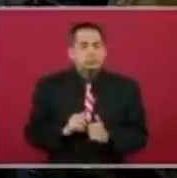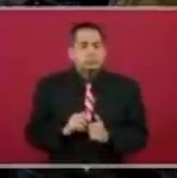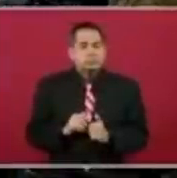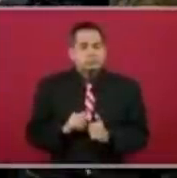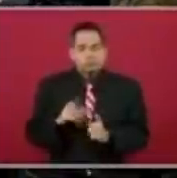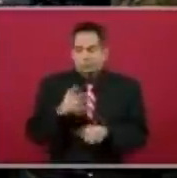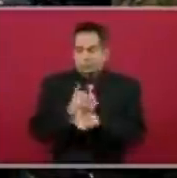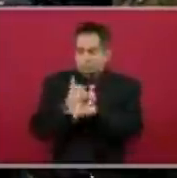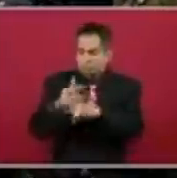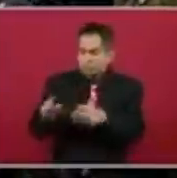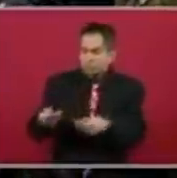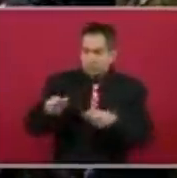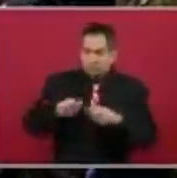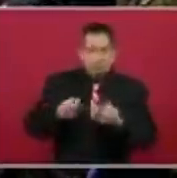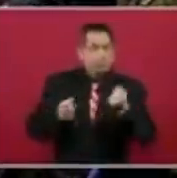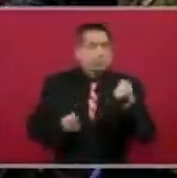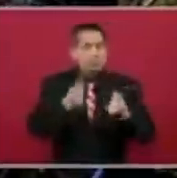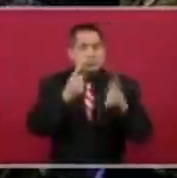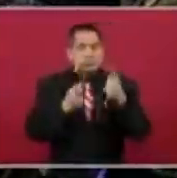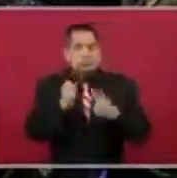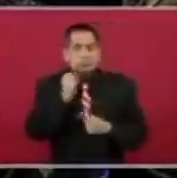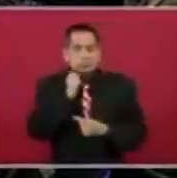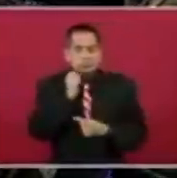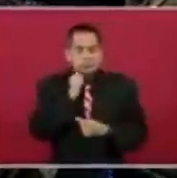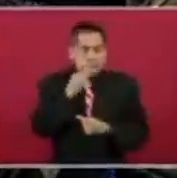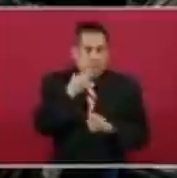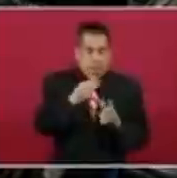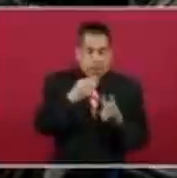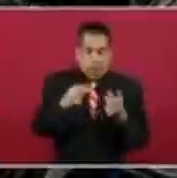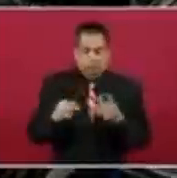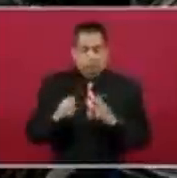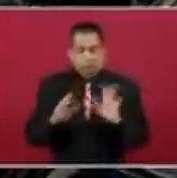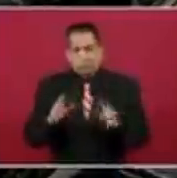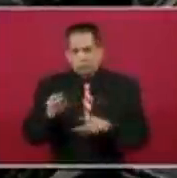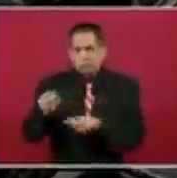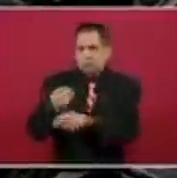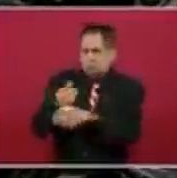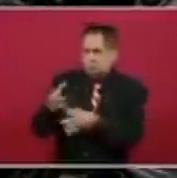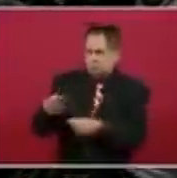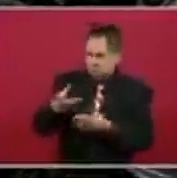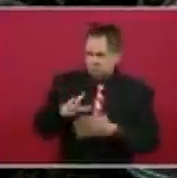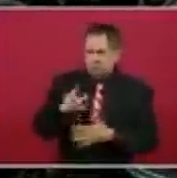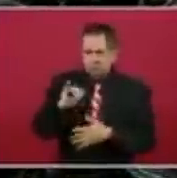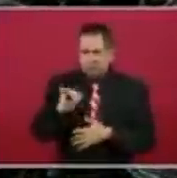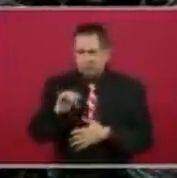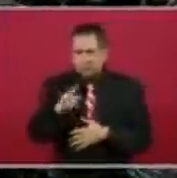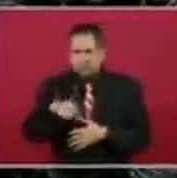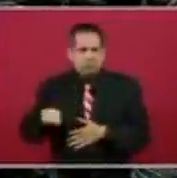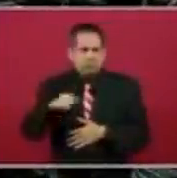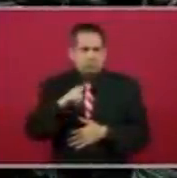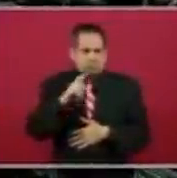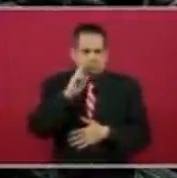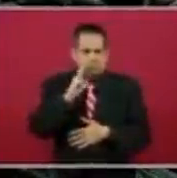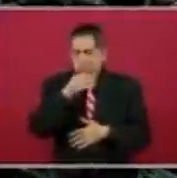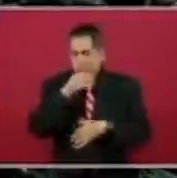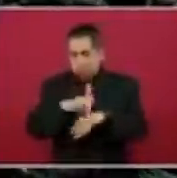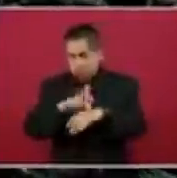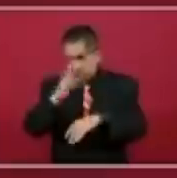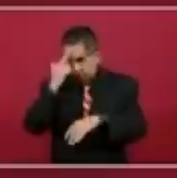tengo información que algunos senadores, no voy a mencionar nombres, pero sí estoy informado. Nada más les recuerdo de